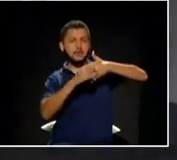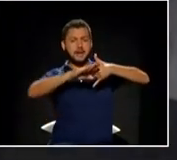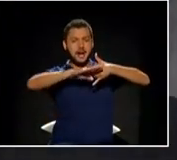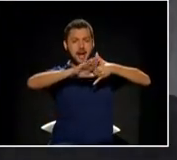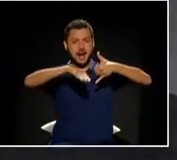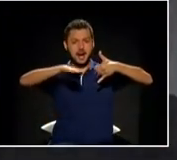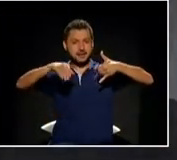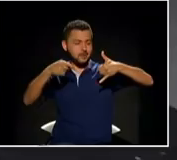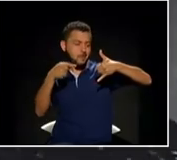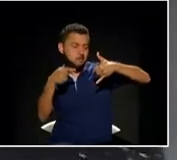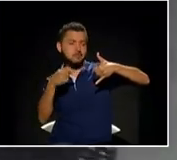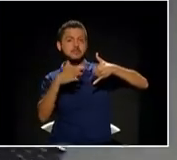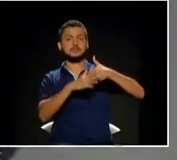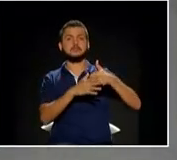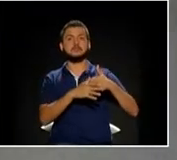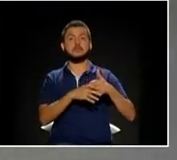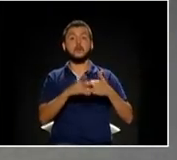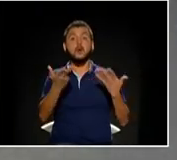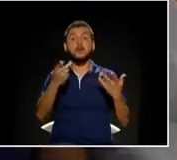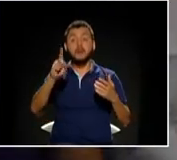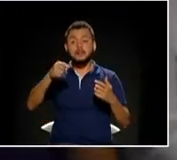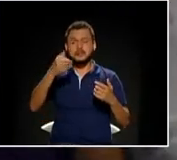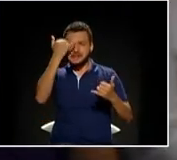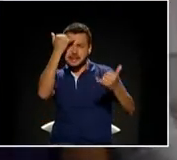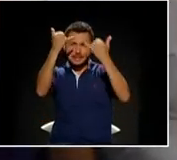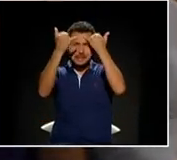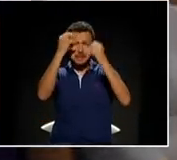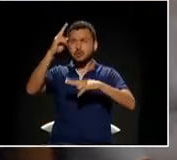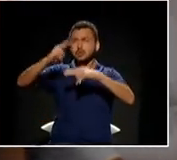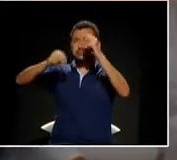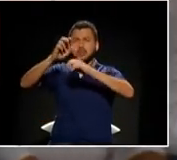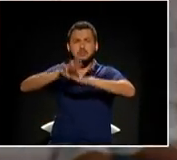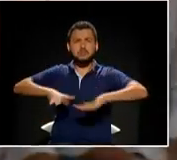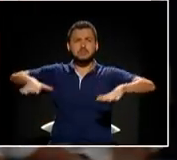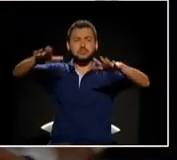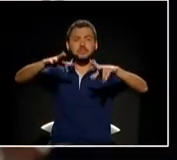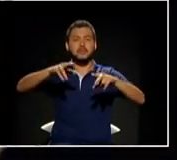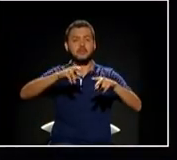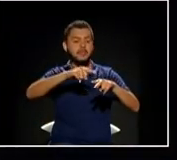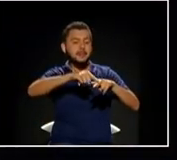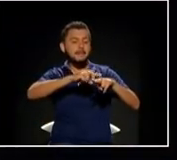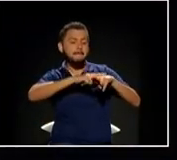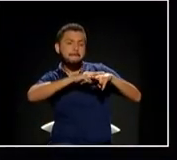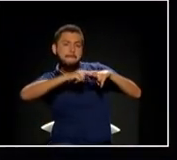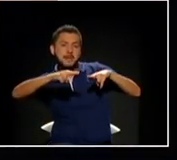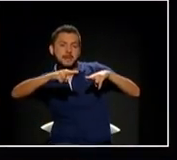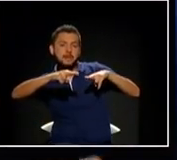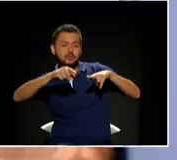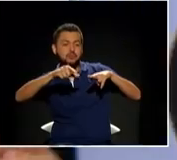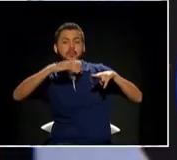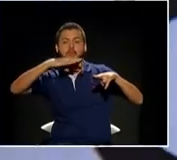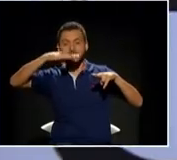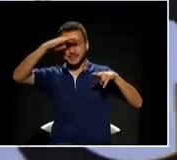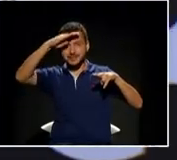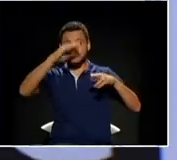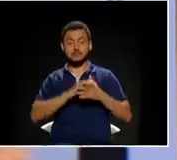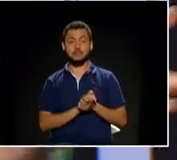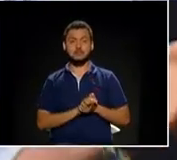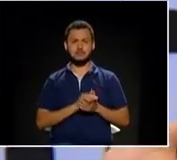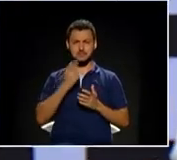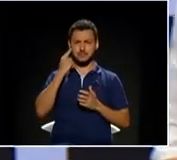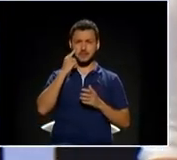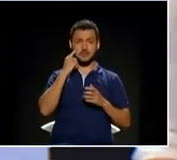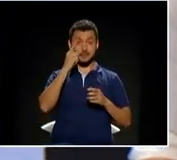segunda línea del metro de medellín hay gente que me ha dicho a mí es que no se necesita segunda línea de metro para medellín